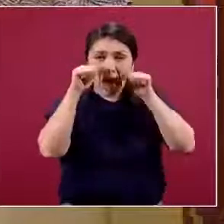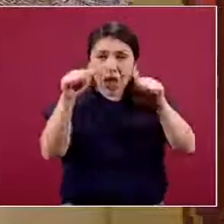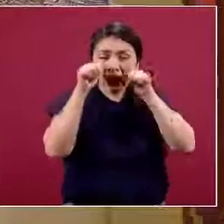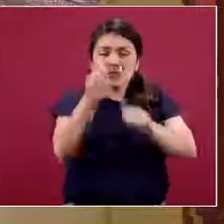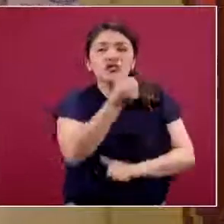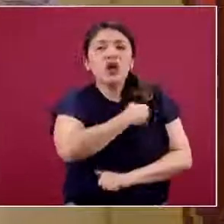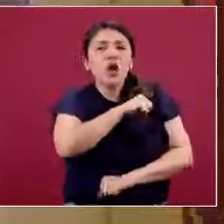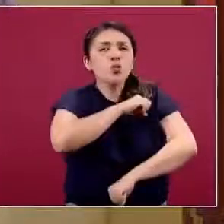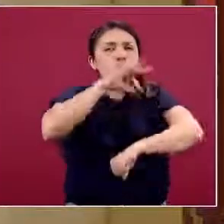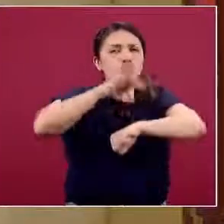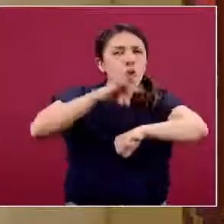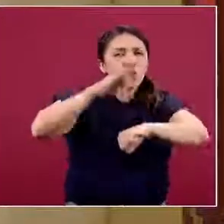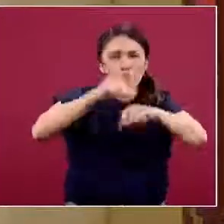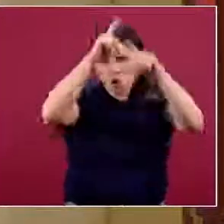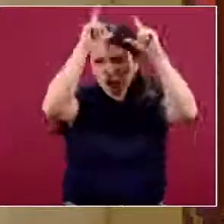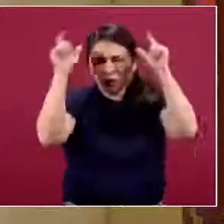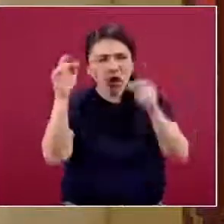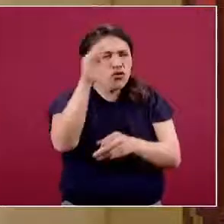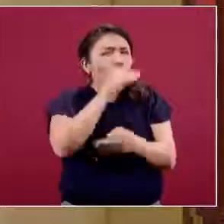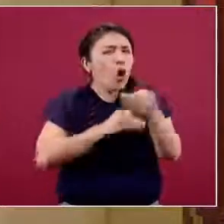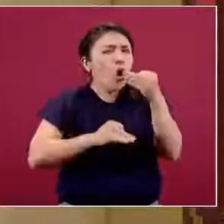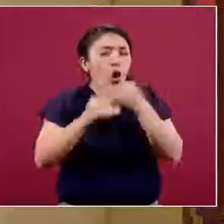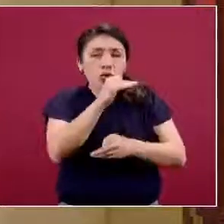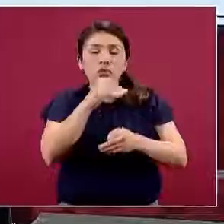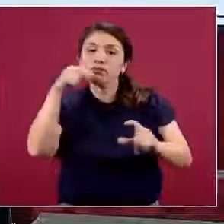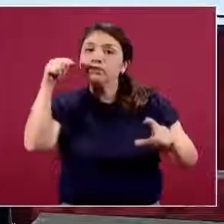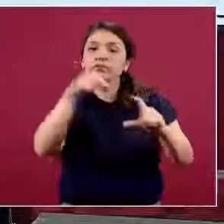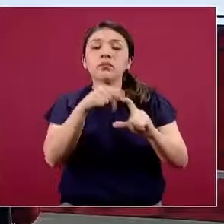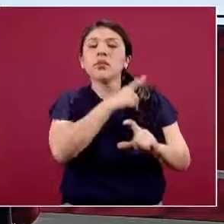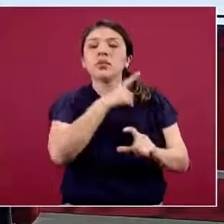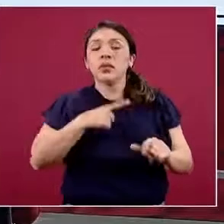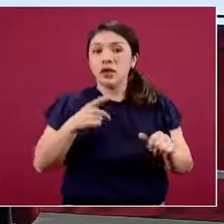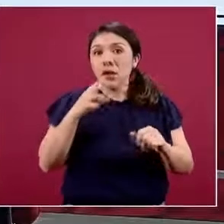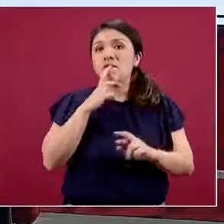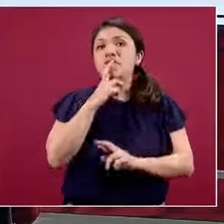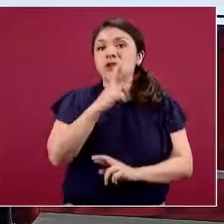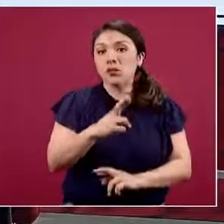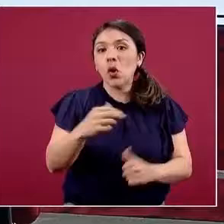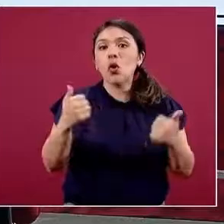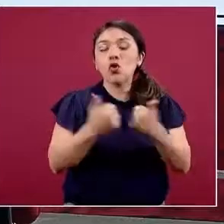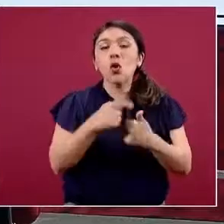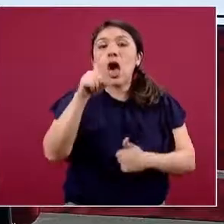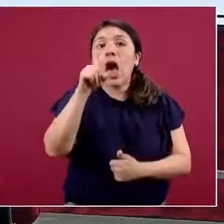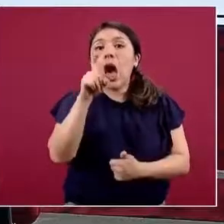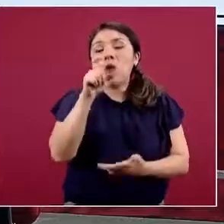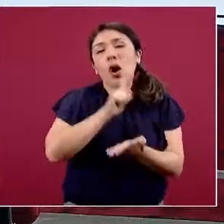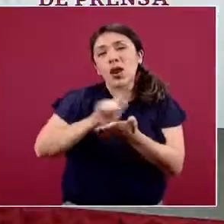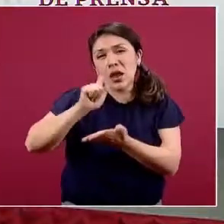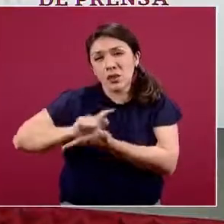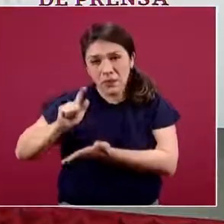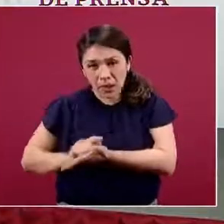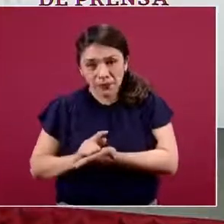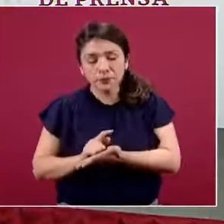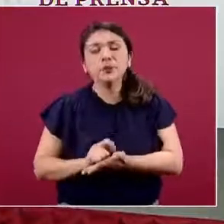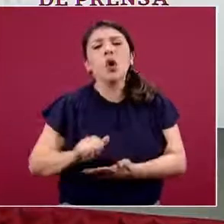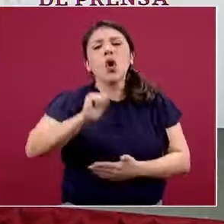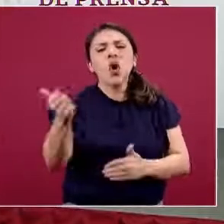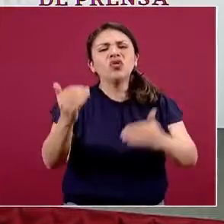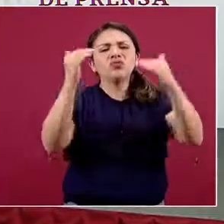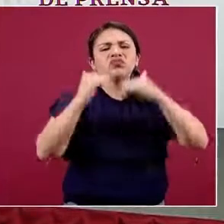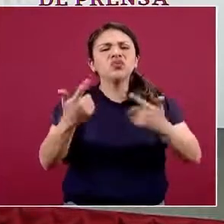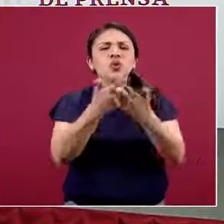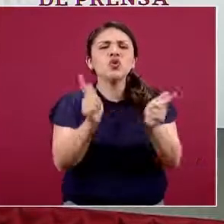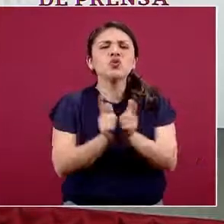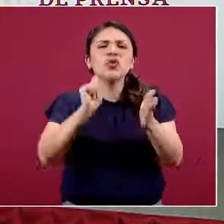todas las unidades de salud, la parte de agua y saneamiento, algunas otras áreas técnicas